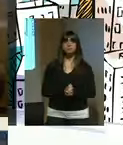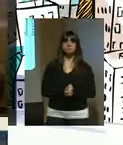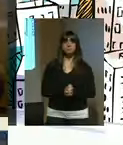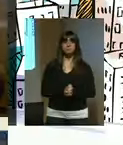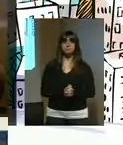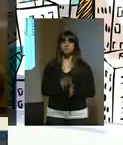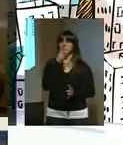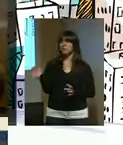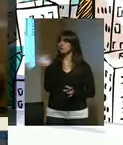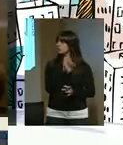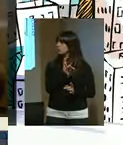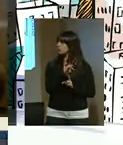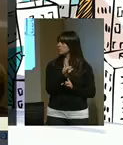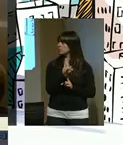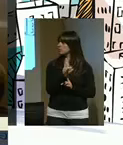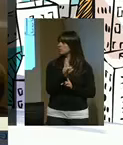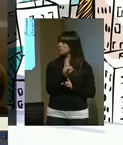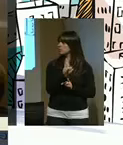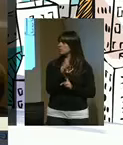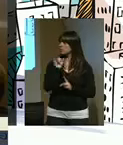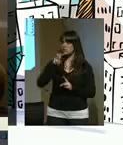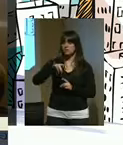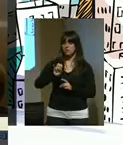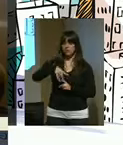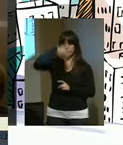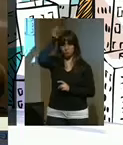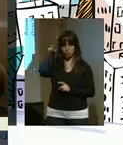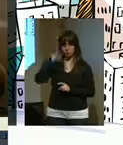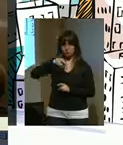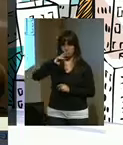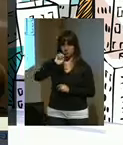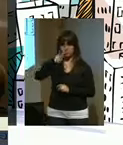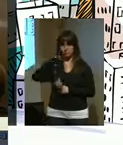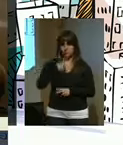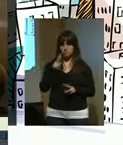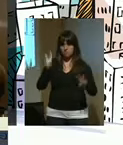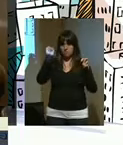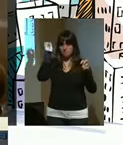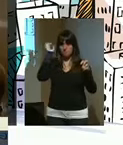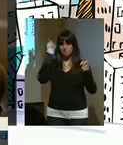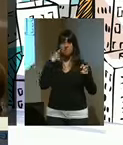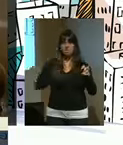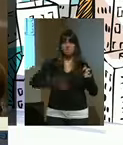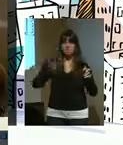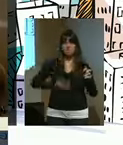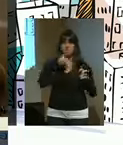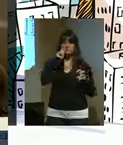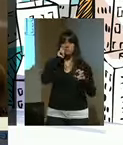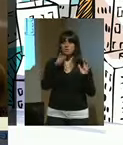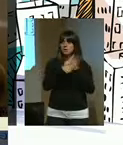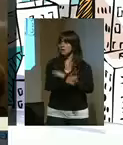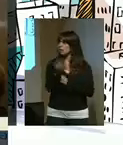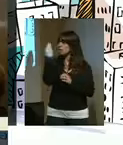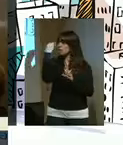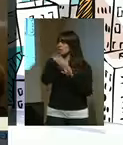A continuación tiene la palabra Diana Rubio Moral con el título de la ponencia La importancia del turismo accesible